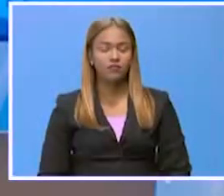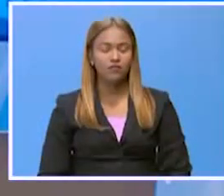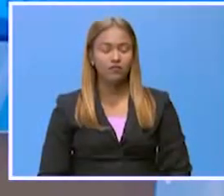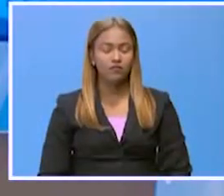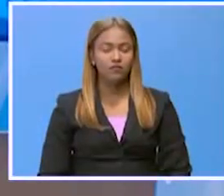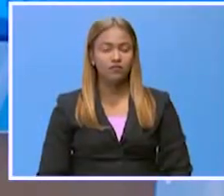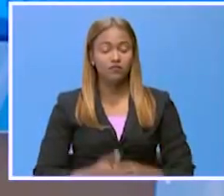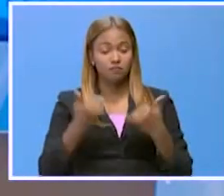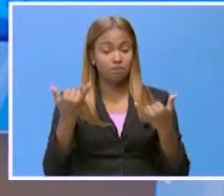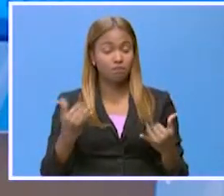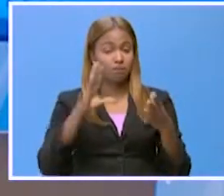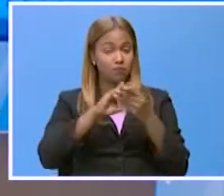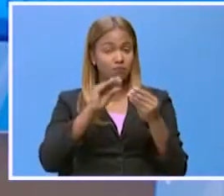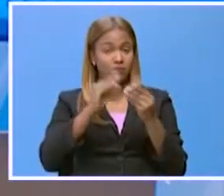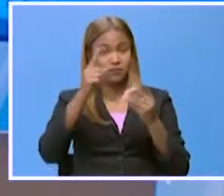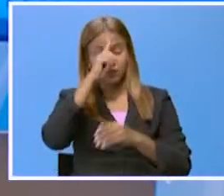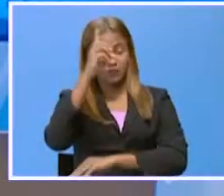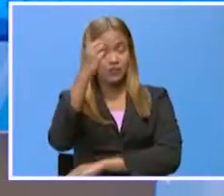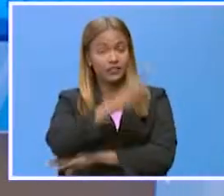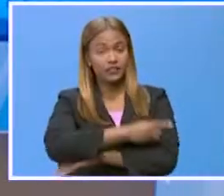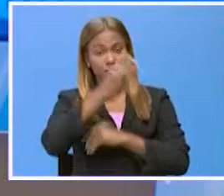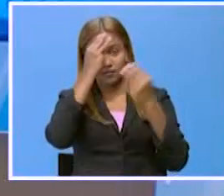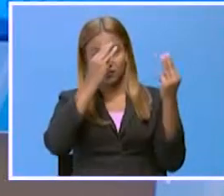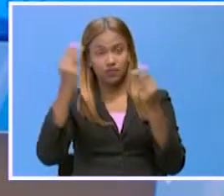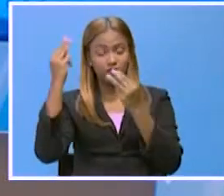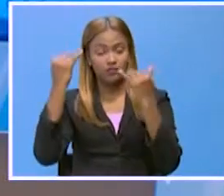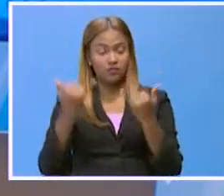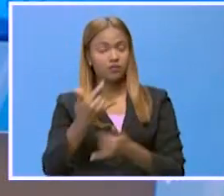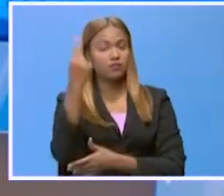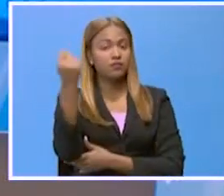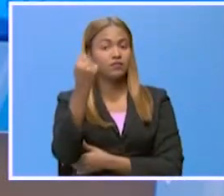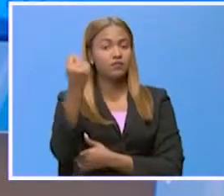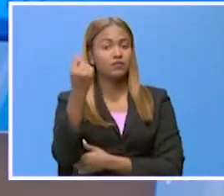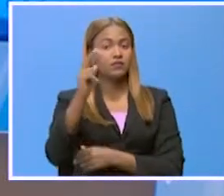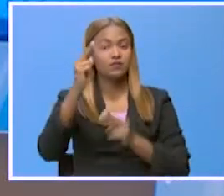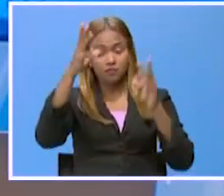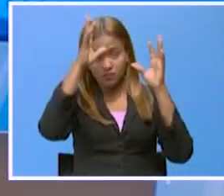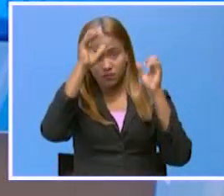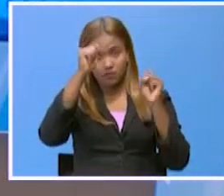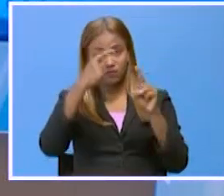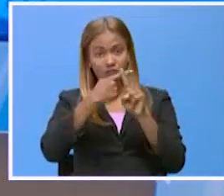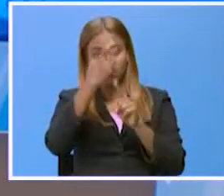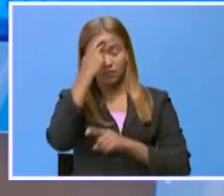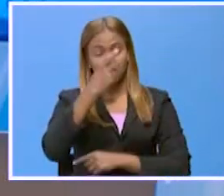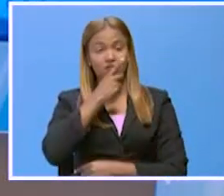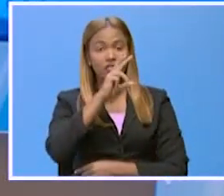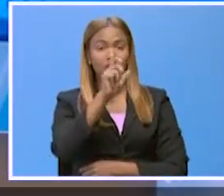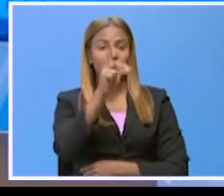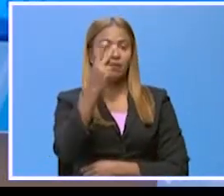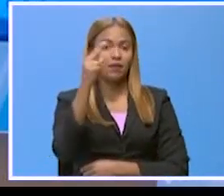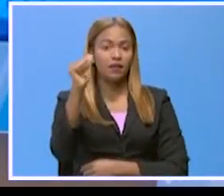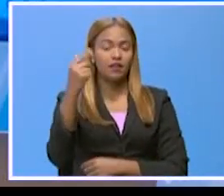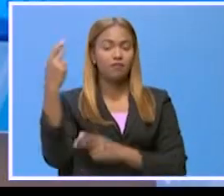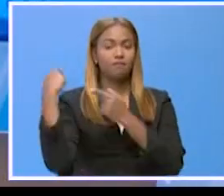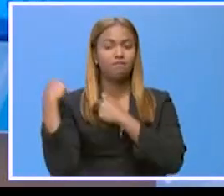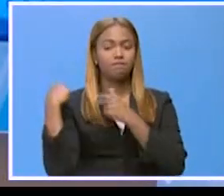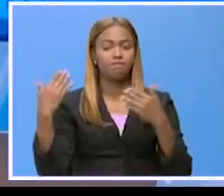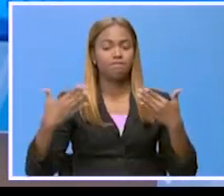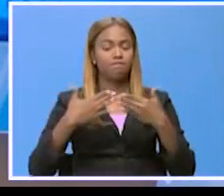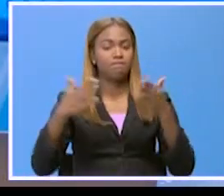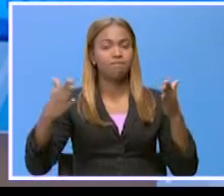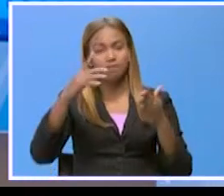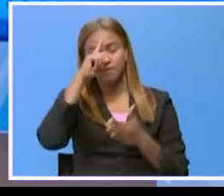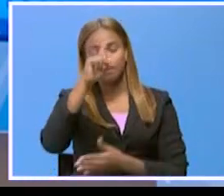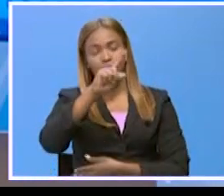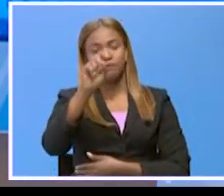amigos y a propósito del día que conmemoramos este martes de la vicepresidenta raquel peña encabezó los actos por el